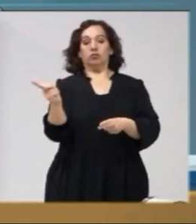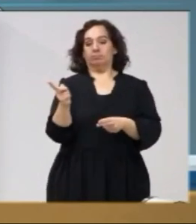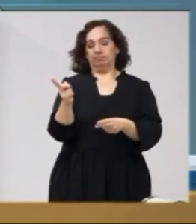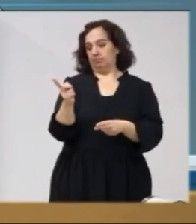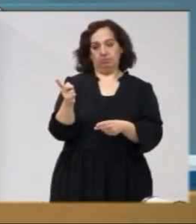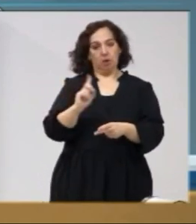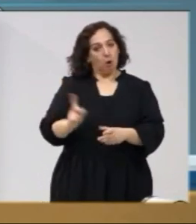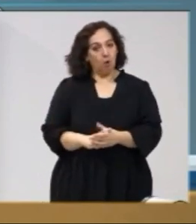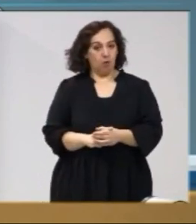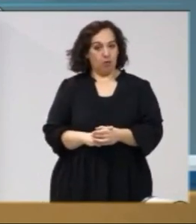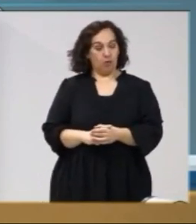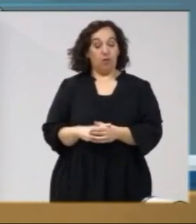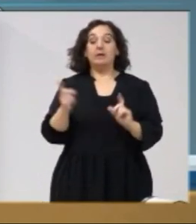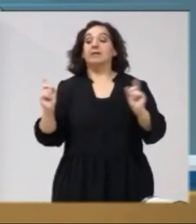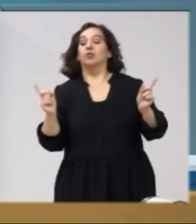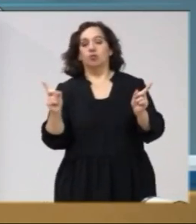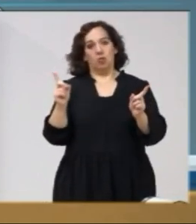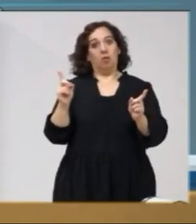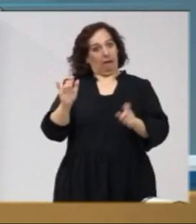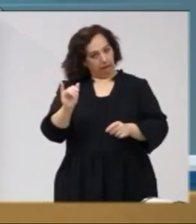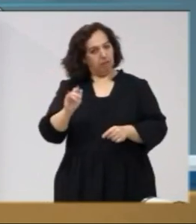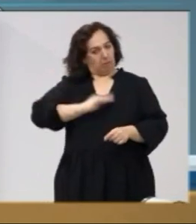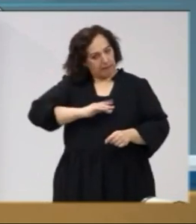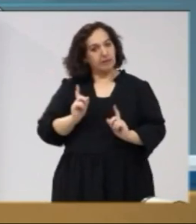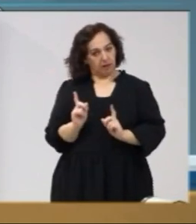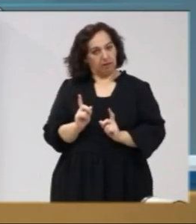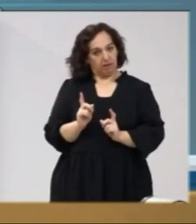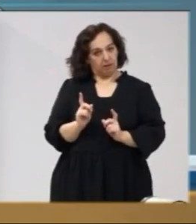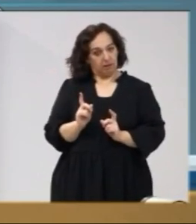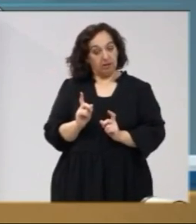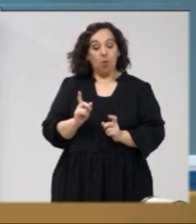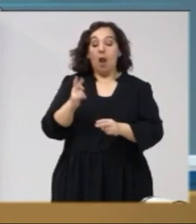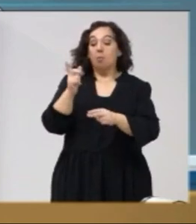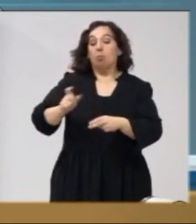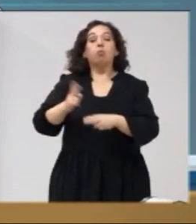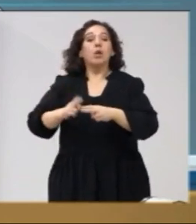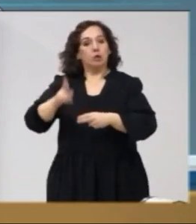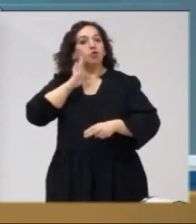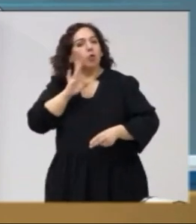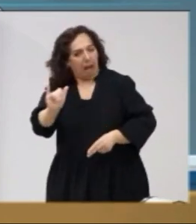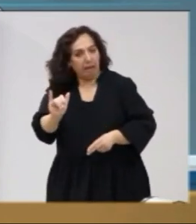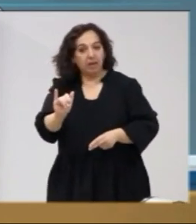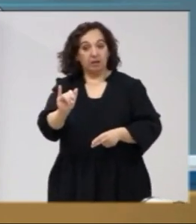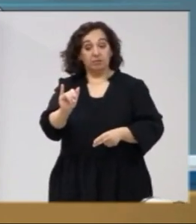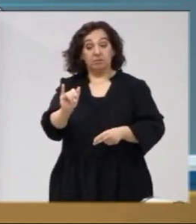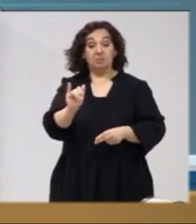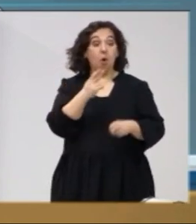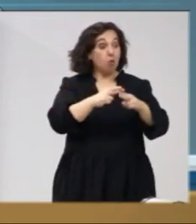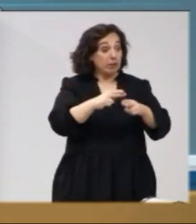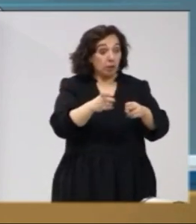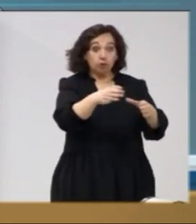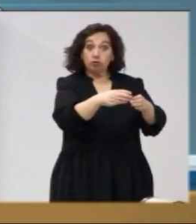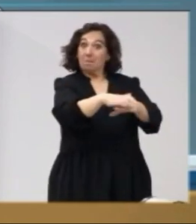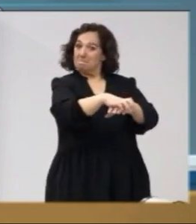no, porque haya casos, que los hay, y bastantes, de políticos corruptos, la mayoría de los